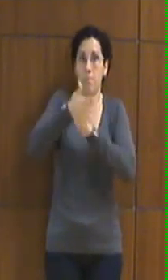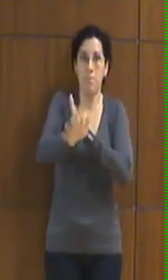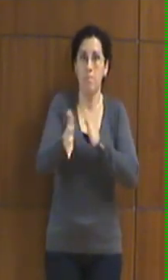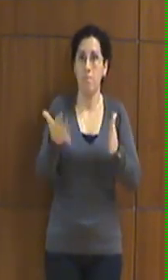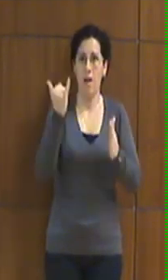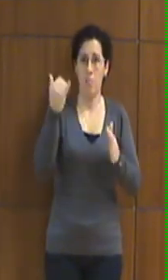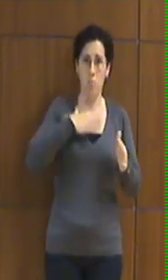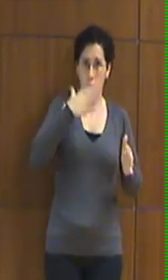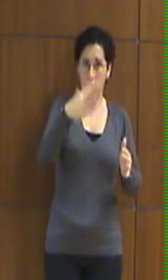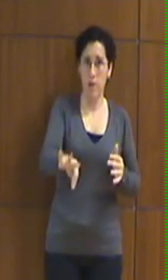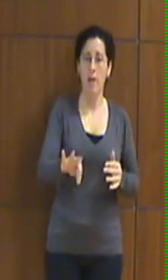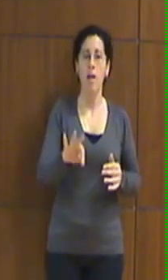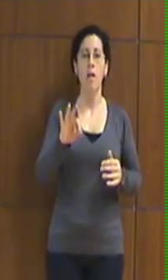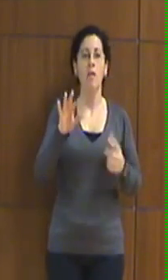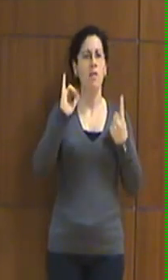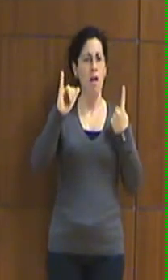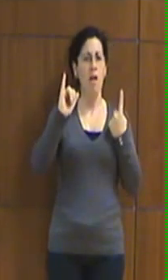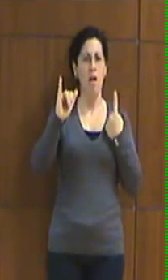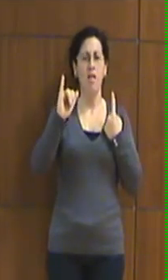Hay por ahí